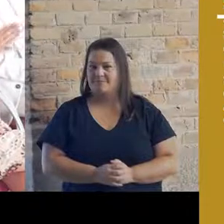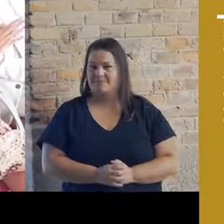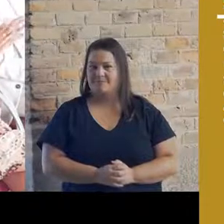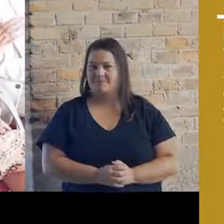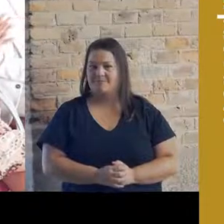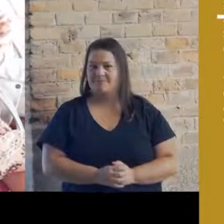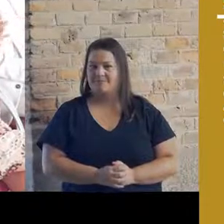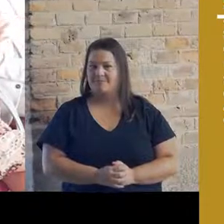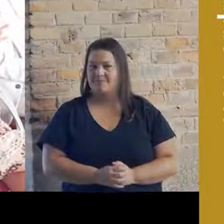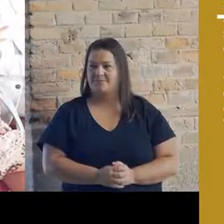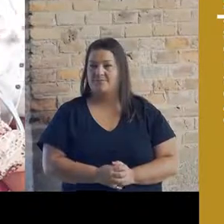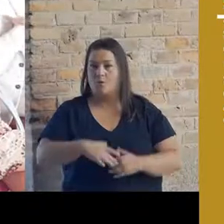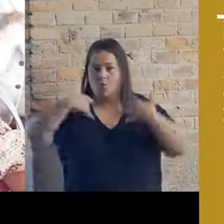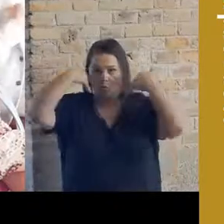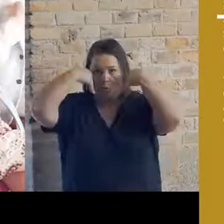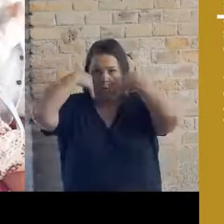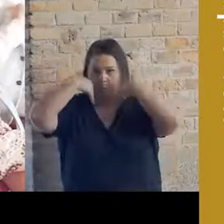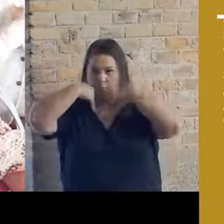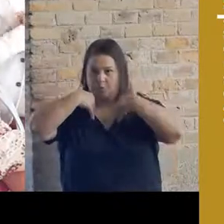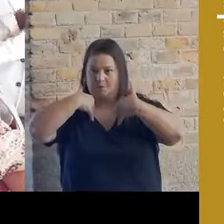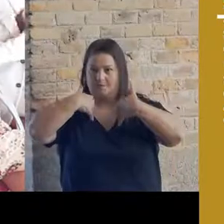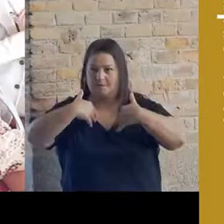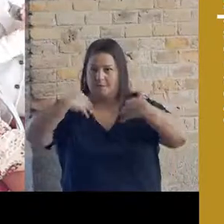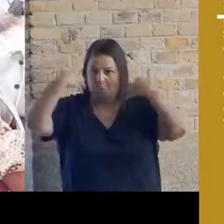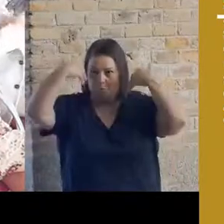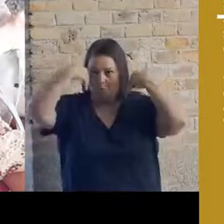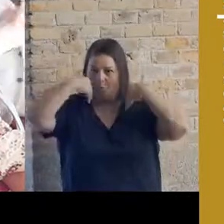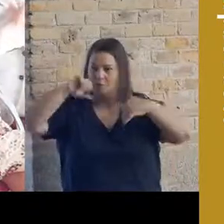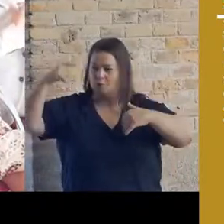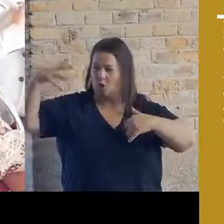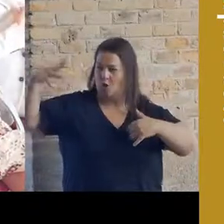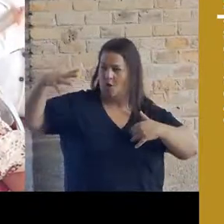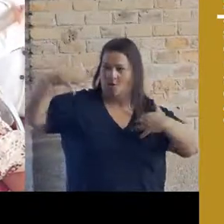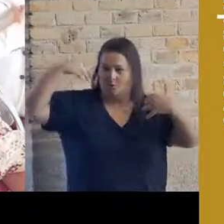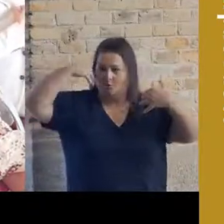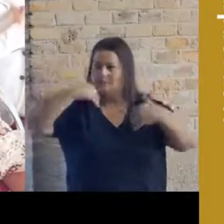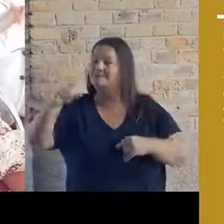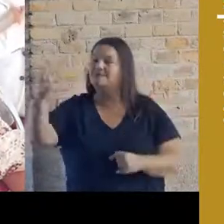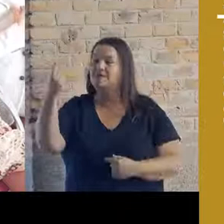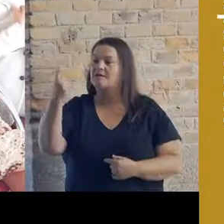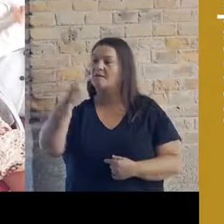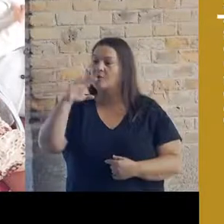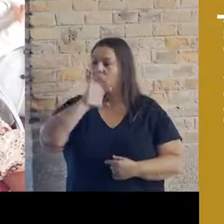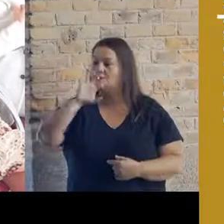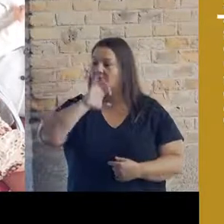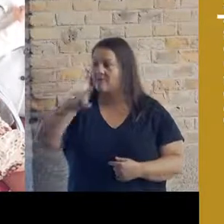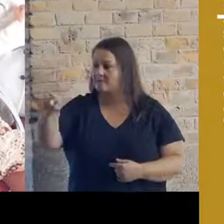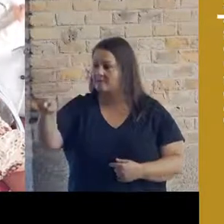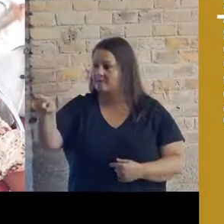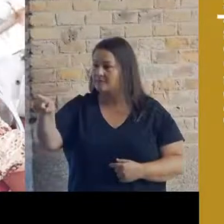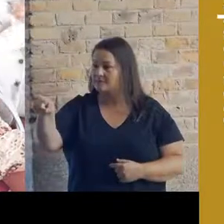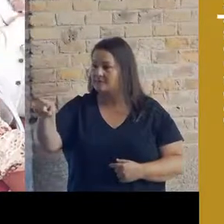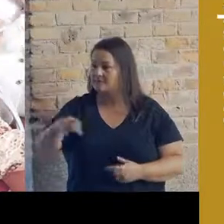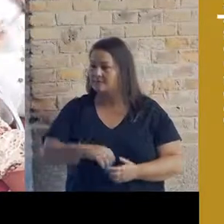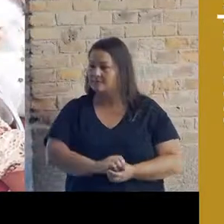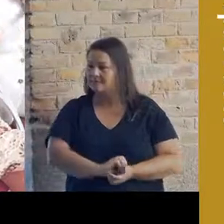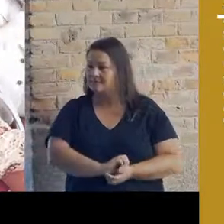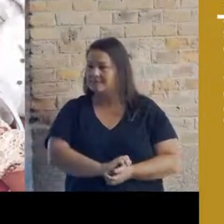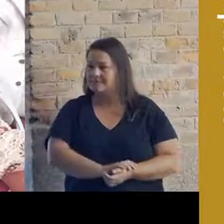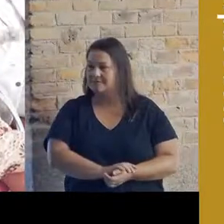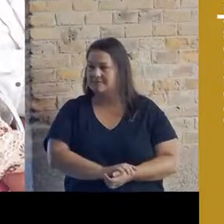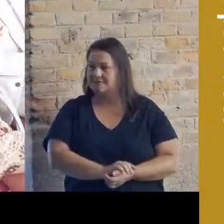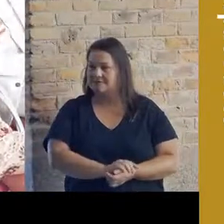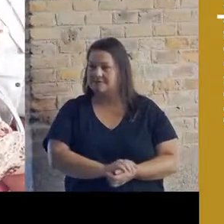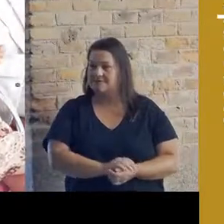correo Estoy sudando y todo ya eh que viene un solito por aquí más bueno el micrófono por favor